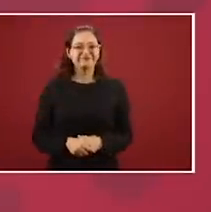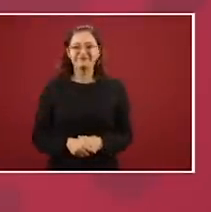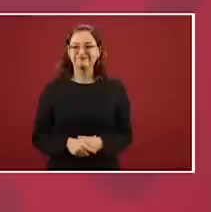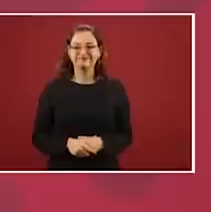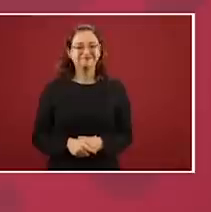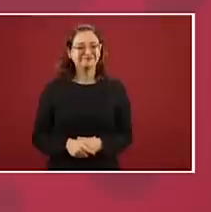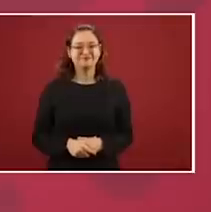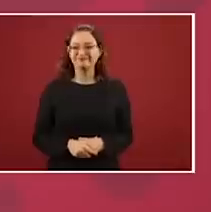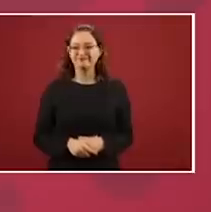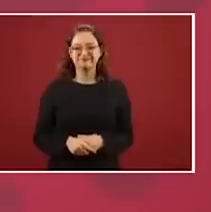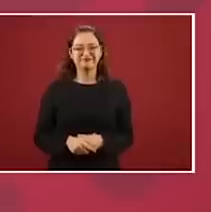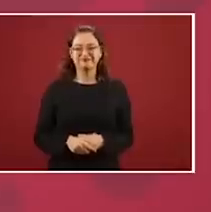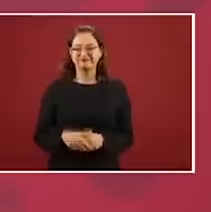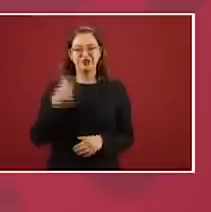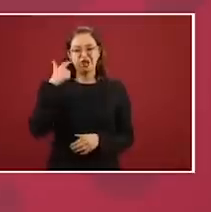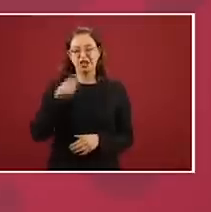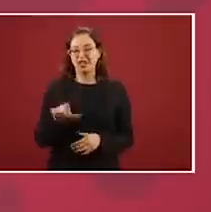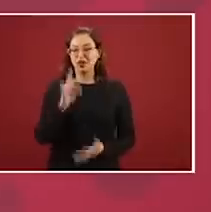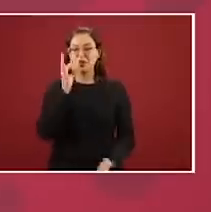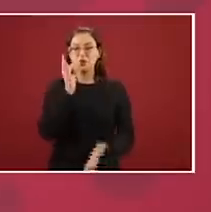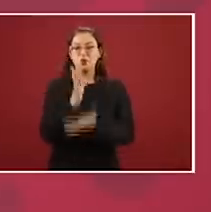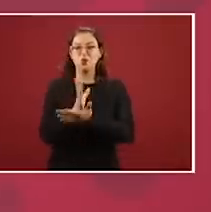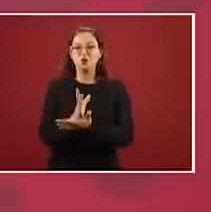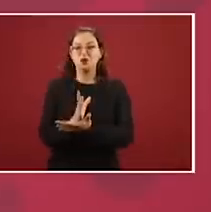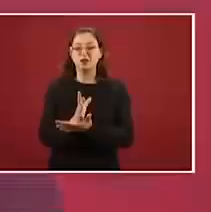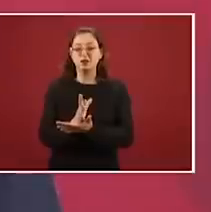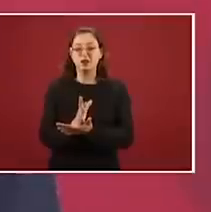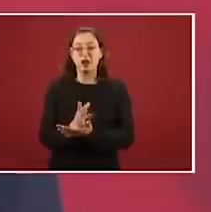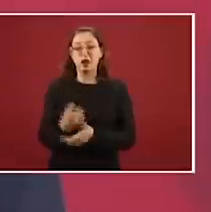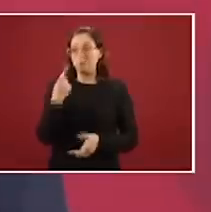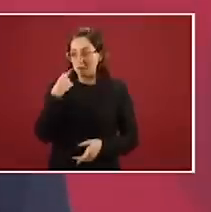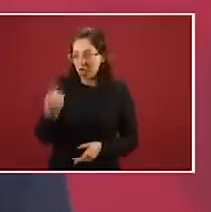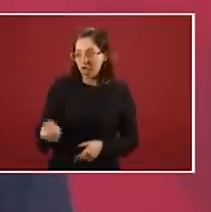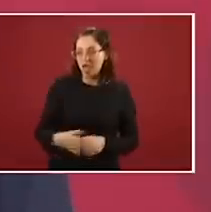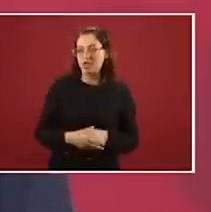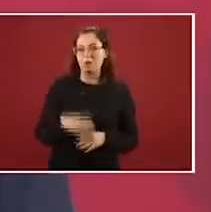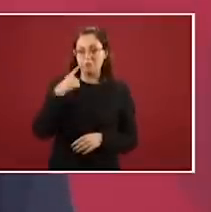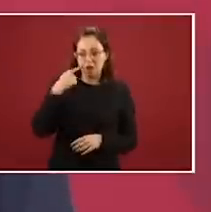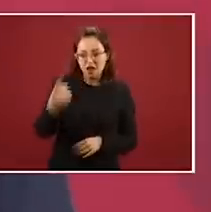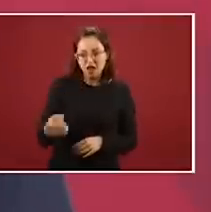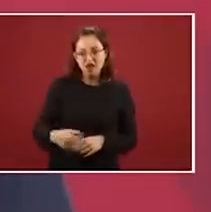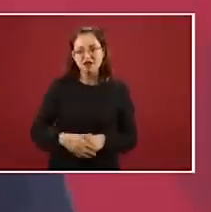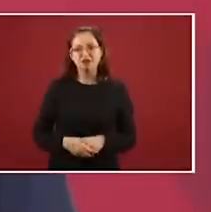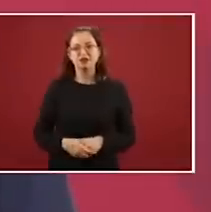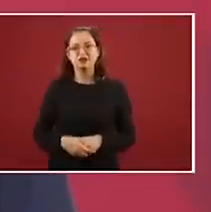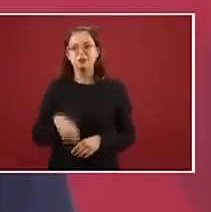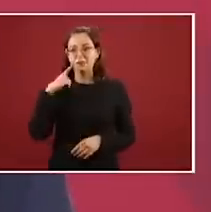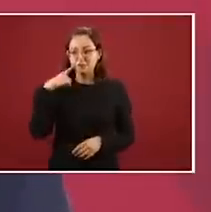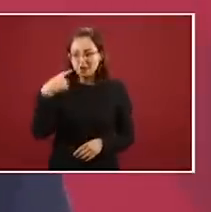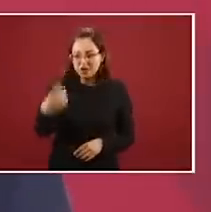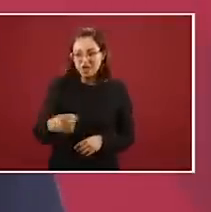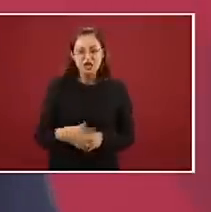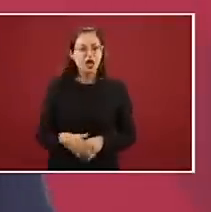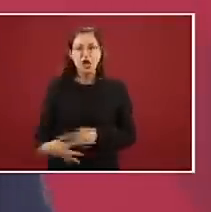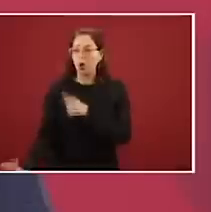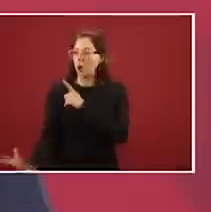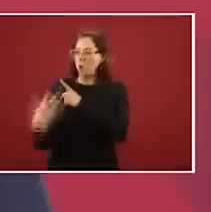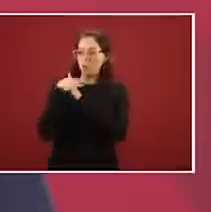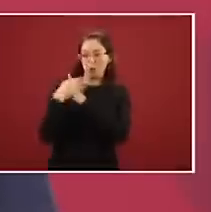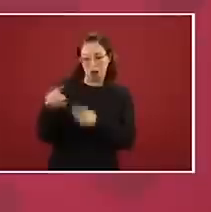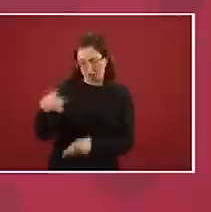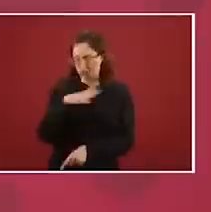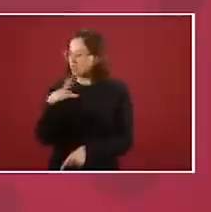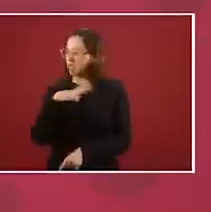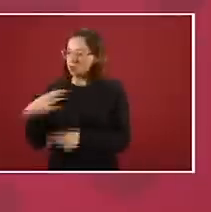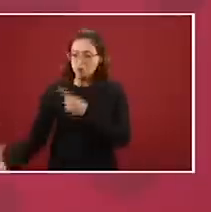lo más que alcanzan a decir es, ¿ya vieron? ¿Sí? No, que no iba a haber populismo. Ahí está el